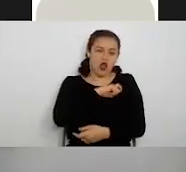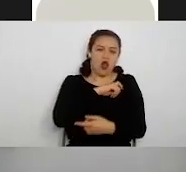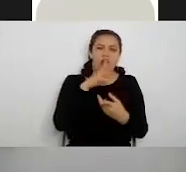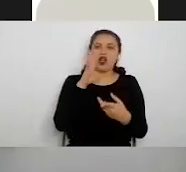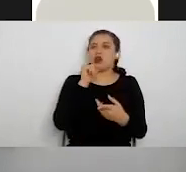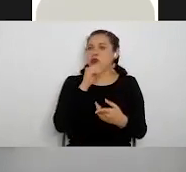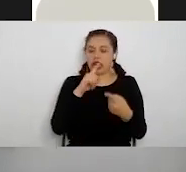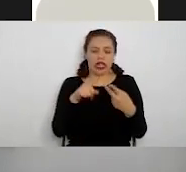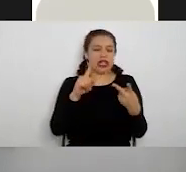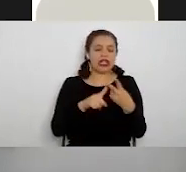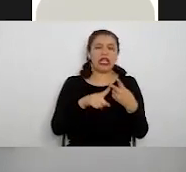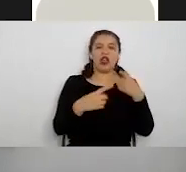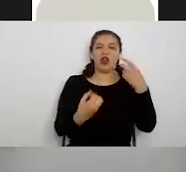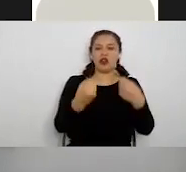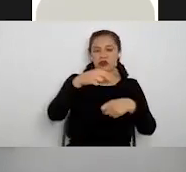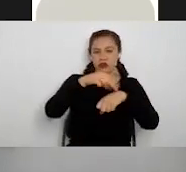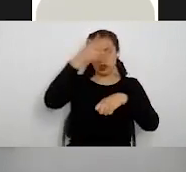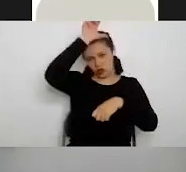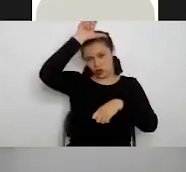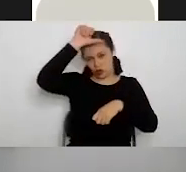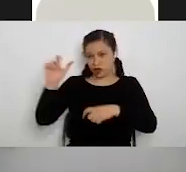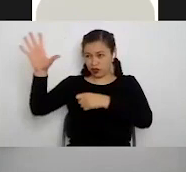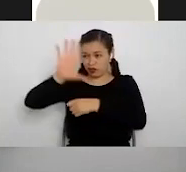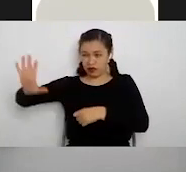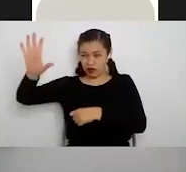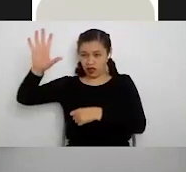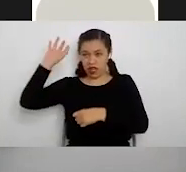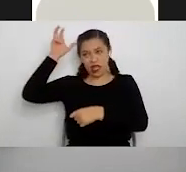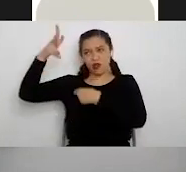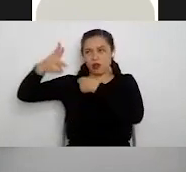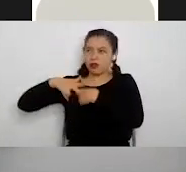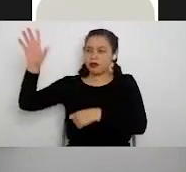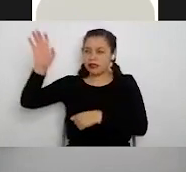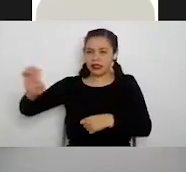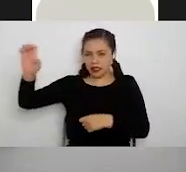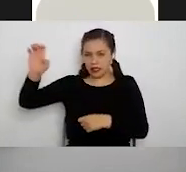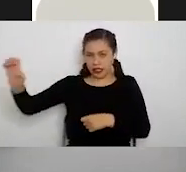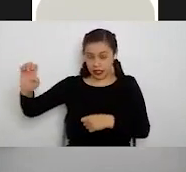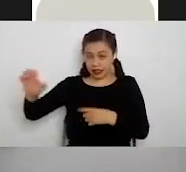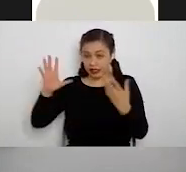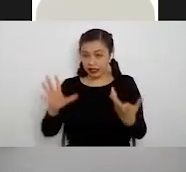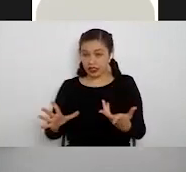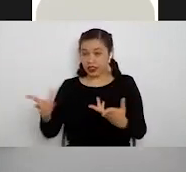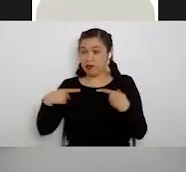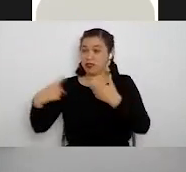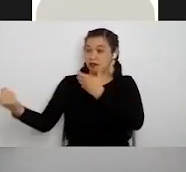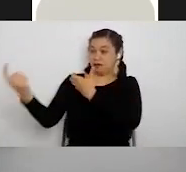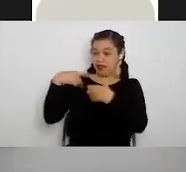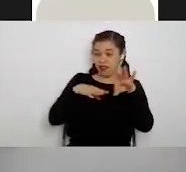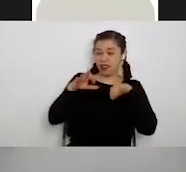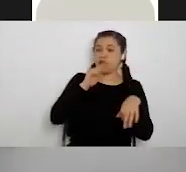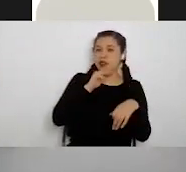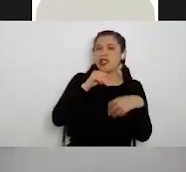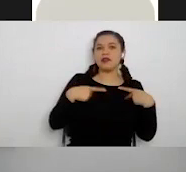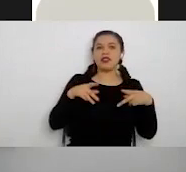de cualquier otra nacionalidad de la Europa del Este que está en la Unión Europea. Y lo que hay es una escasez de mano de